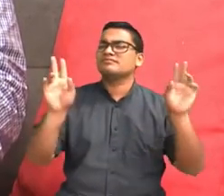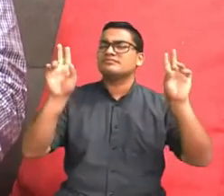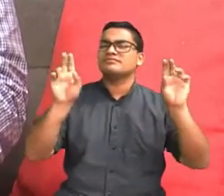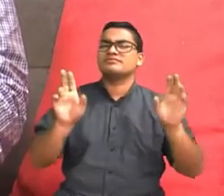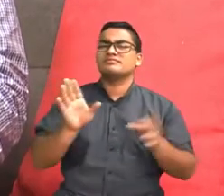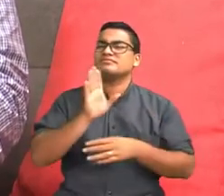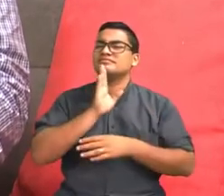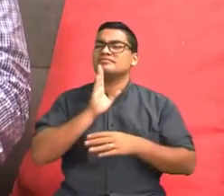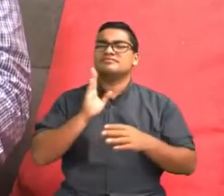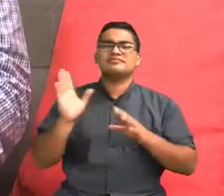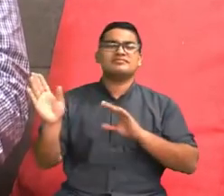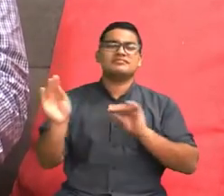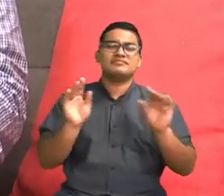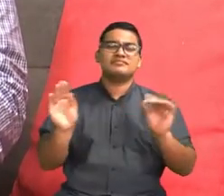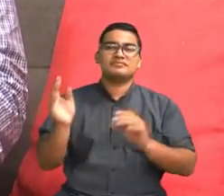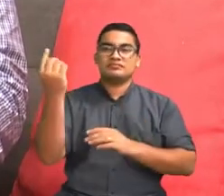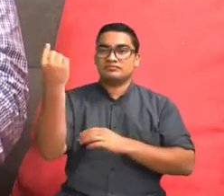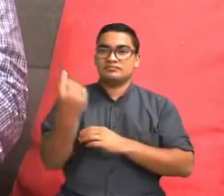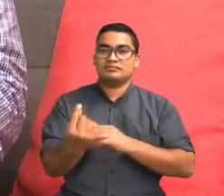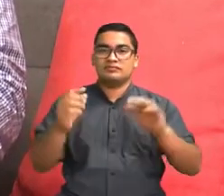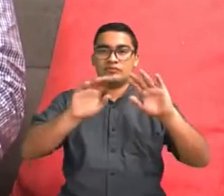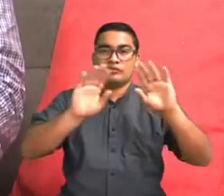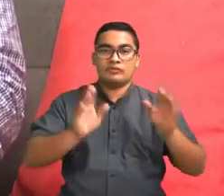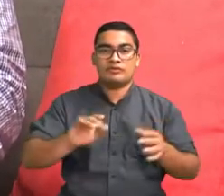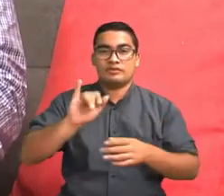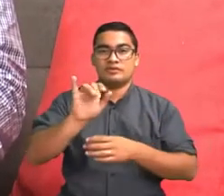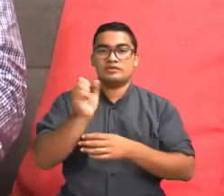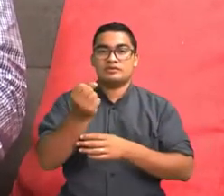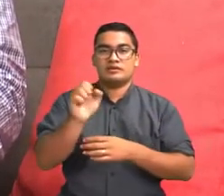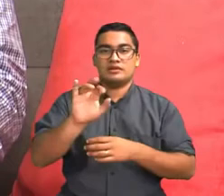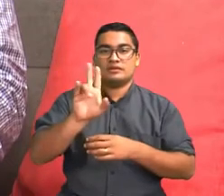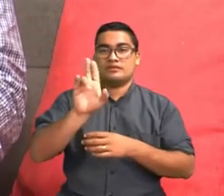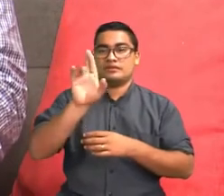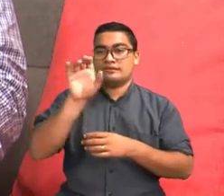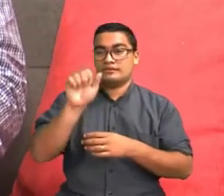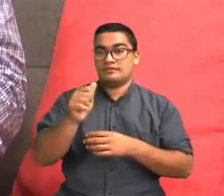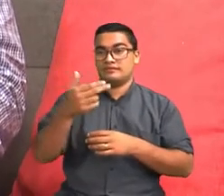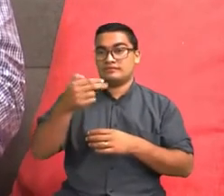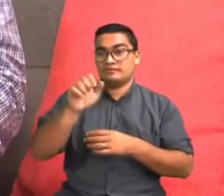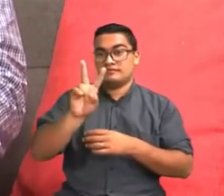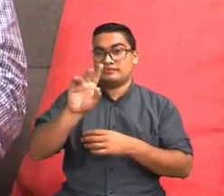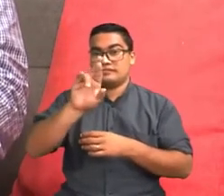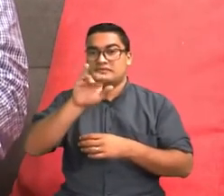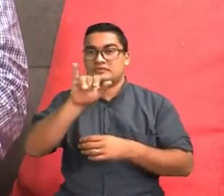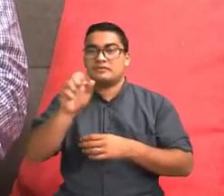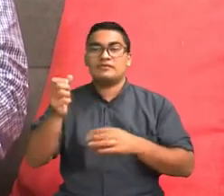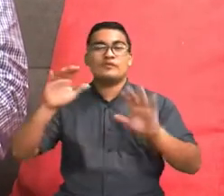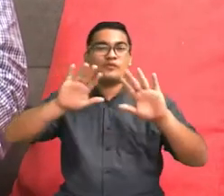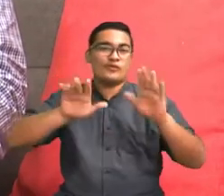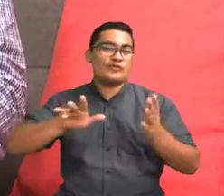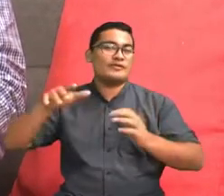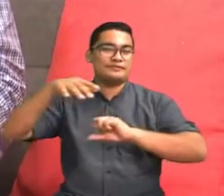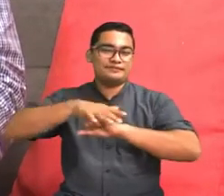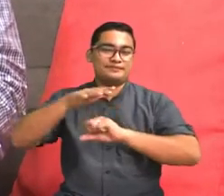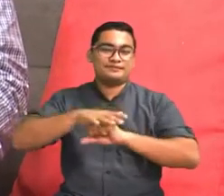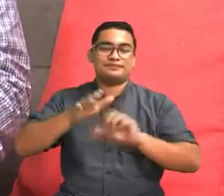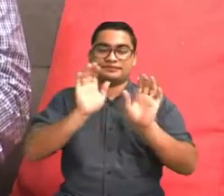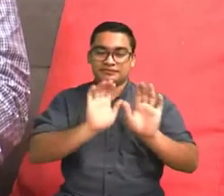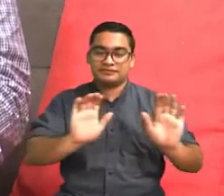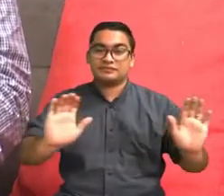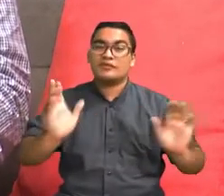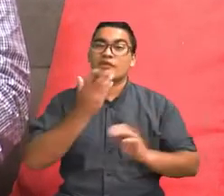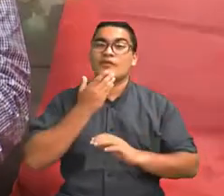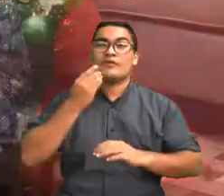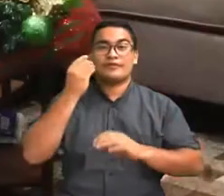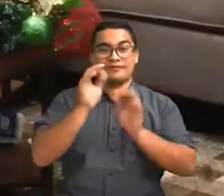es diputada y además integrante de la Comisión de Asuntos de la Mujer, Juventud, Niñez y Familia de la Asamblea Nacional. Diputada,